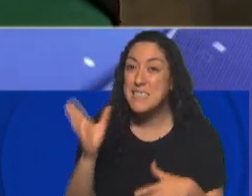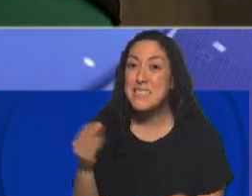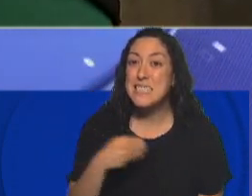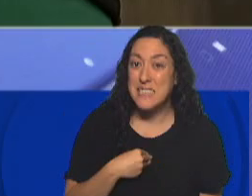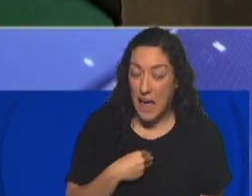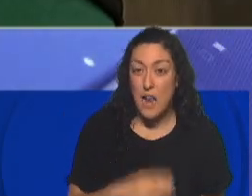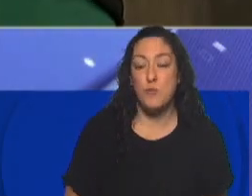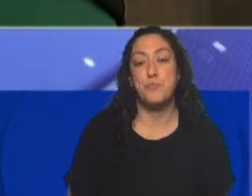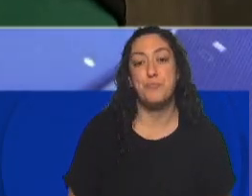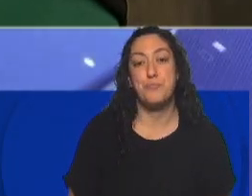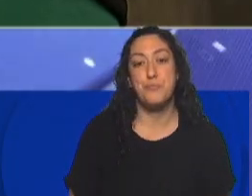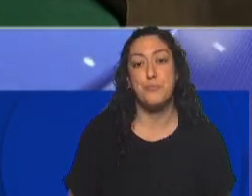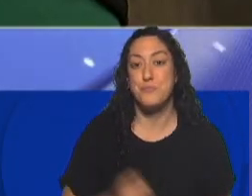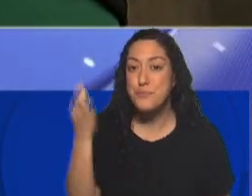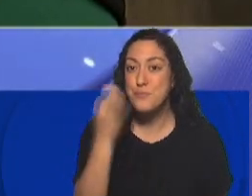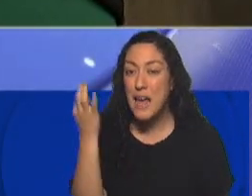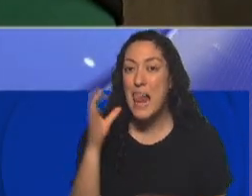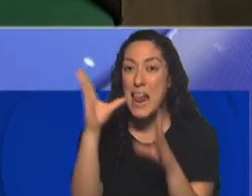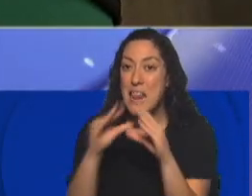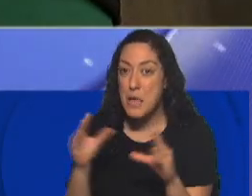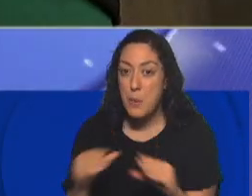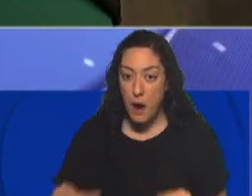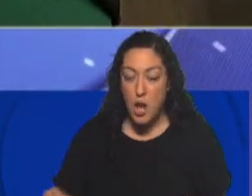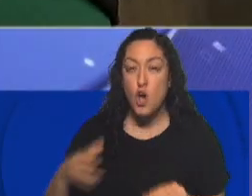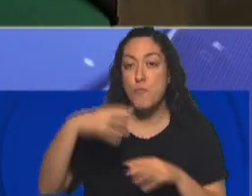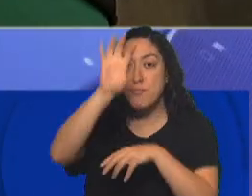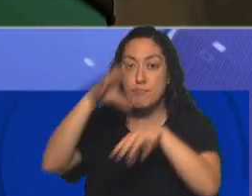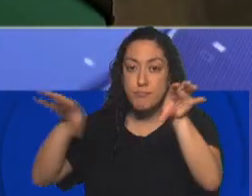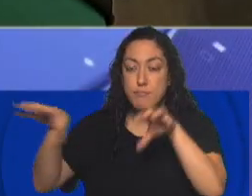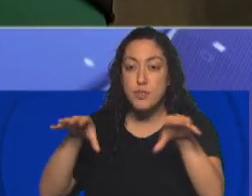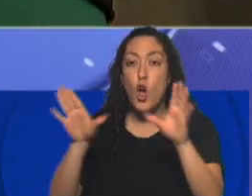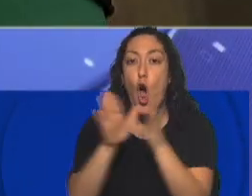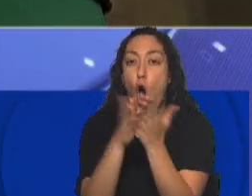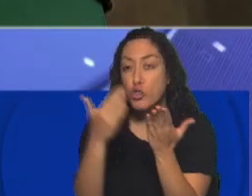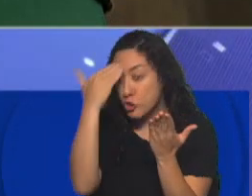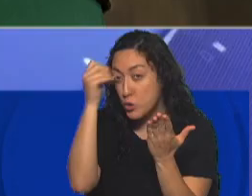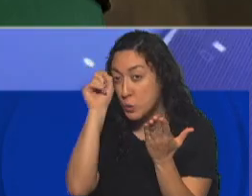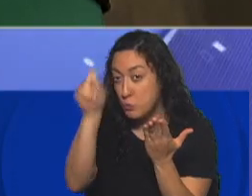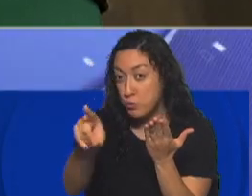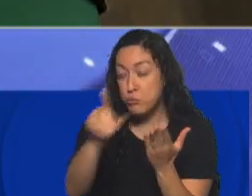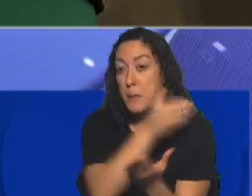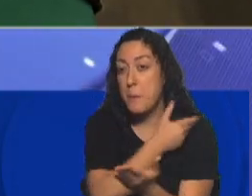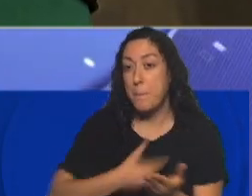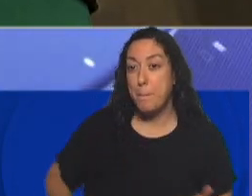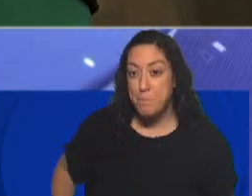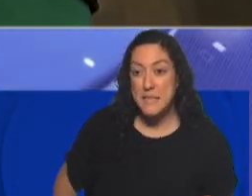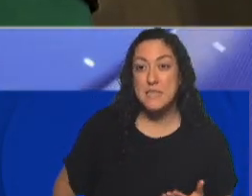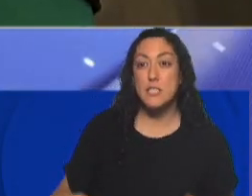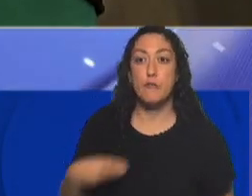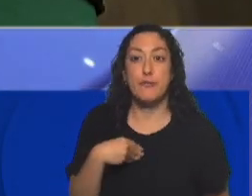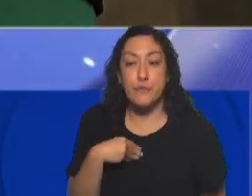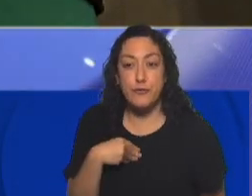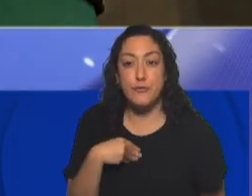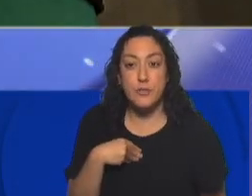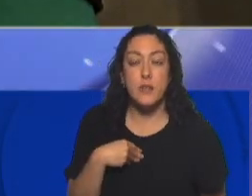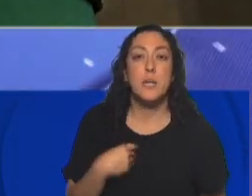cristianas, ¿no? Esto es una particularidad del Líbano, que de hecho tiene en su constitución, por ejemplo, que el presidente tiene que ser de una fe que es maronita